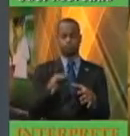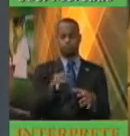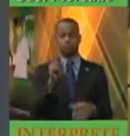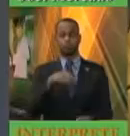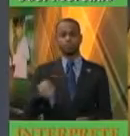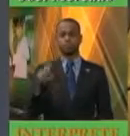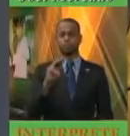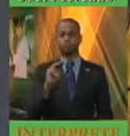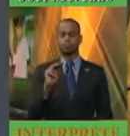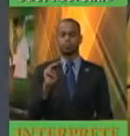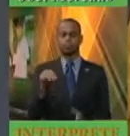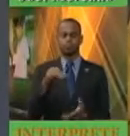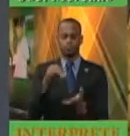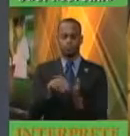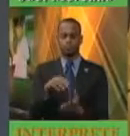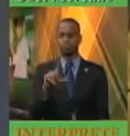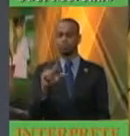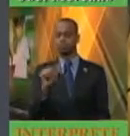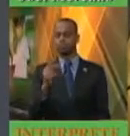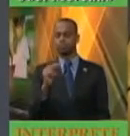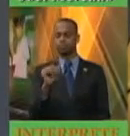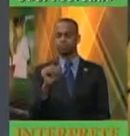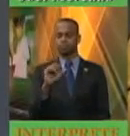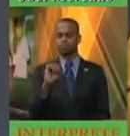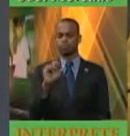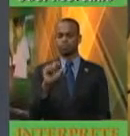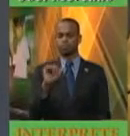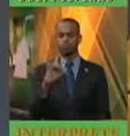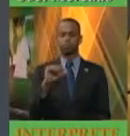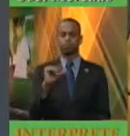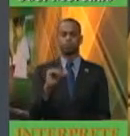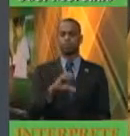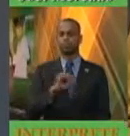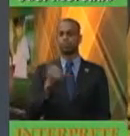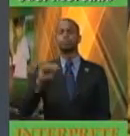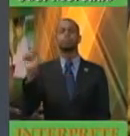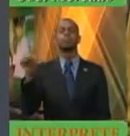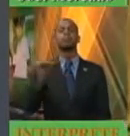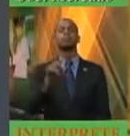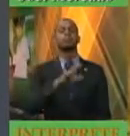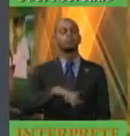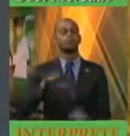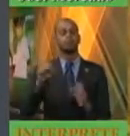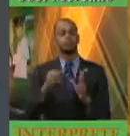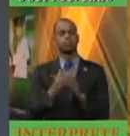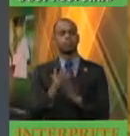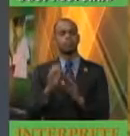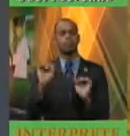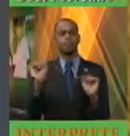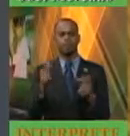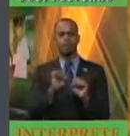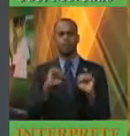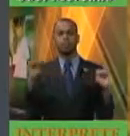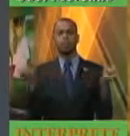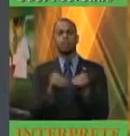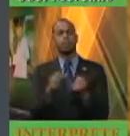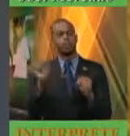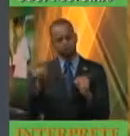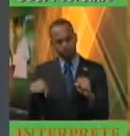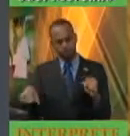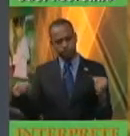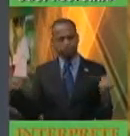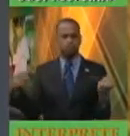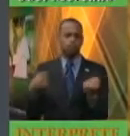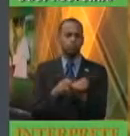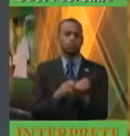Laguna Salada y Esperanza, puedan hacer municipios accesibles, necesitamos el apoyo de toda la sociedad de allá y que haya